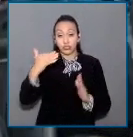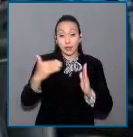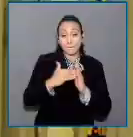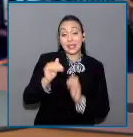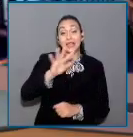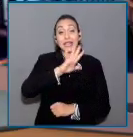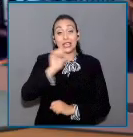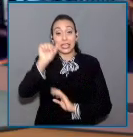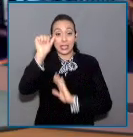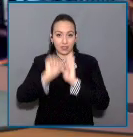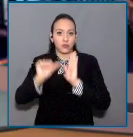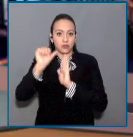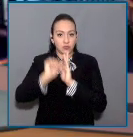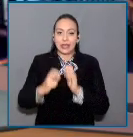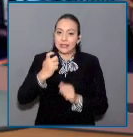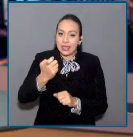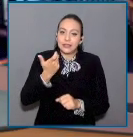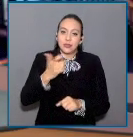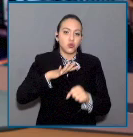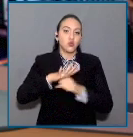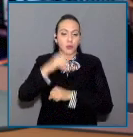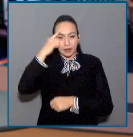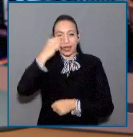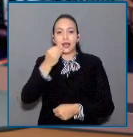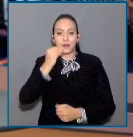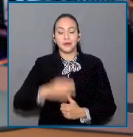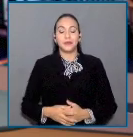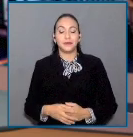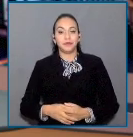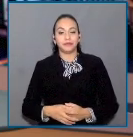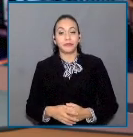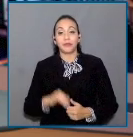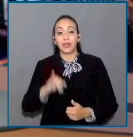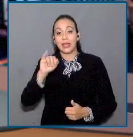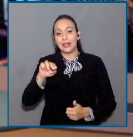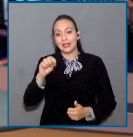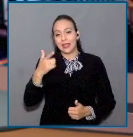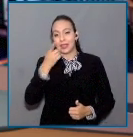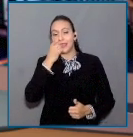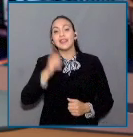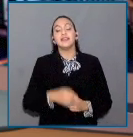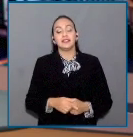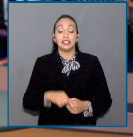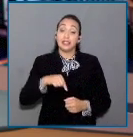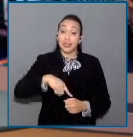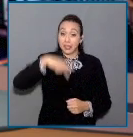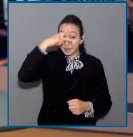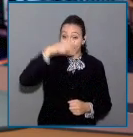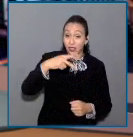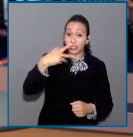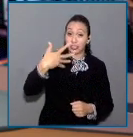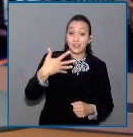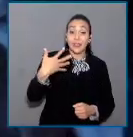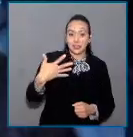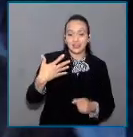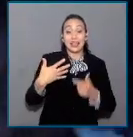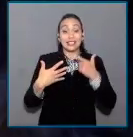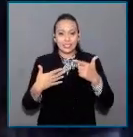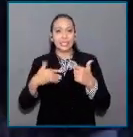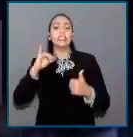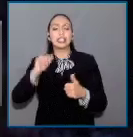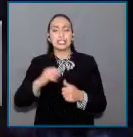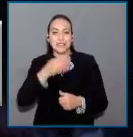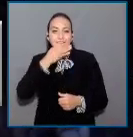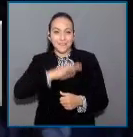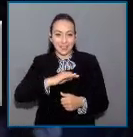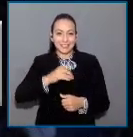mensuales. Y de acuerdo con datos del INEGI, 7 de cada 10 mexicanos celebran el Día de Muertos y el 50%